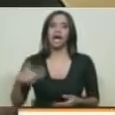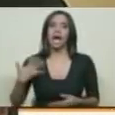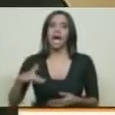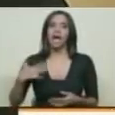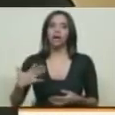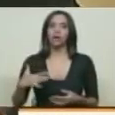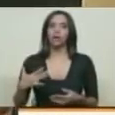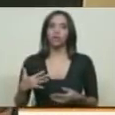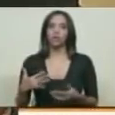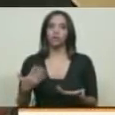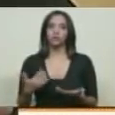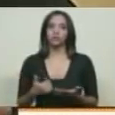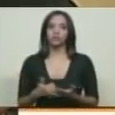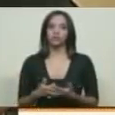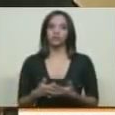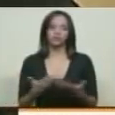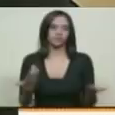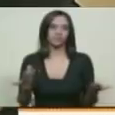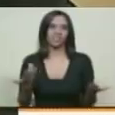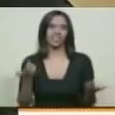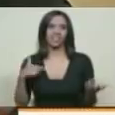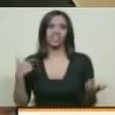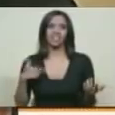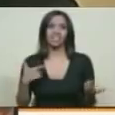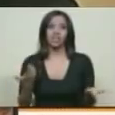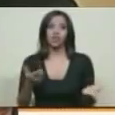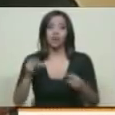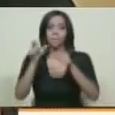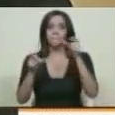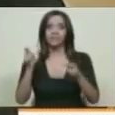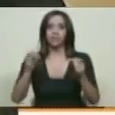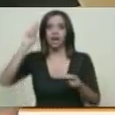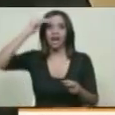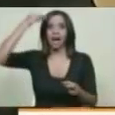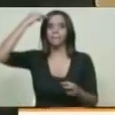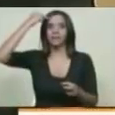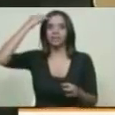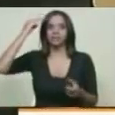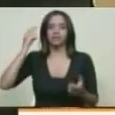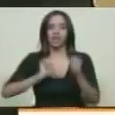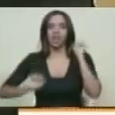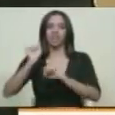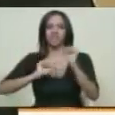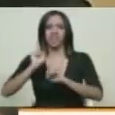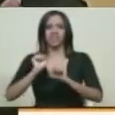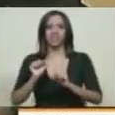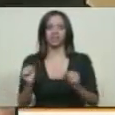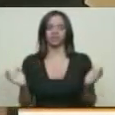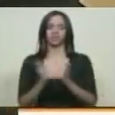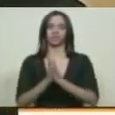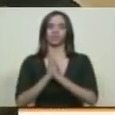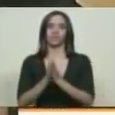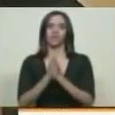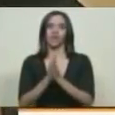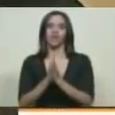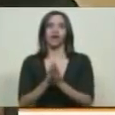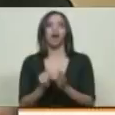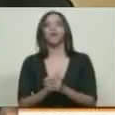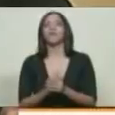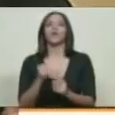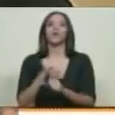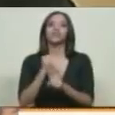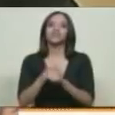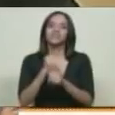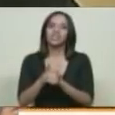sus clientes? Y encima tienes una banda de anormales que les defienden. Que tienes un montón de empleados que